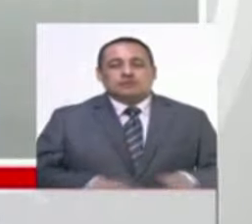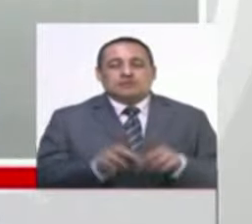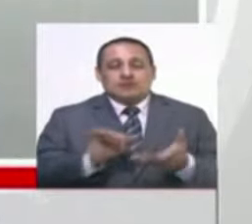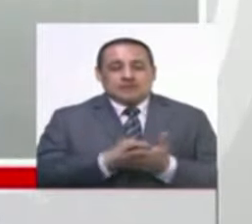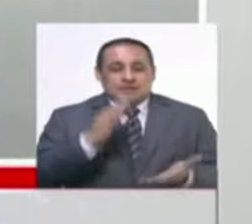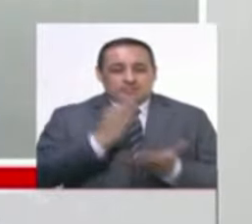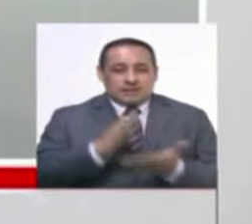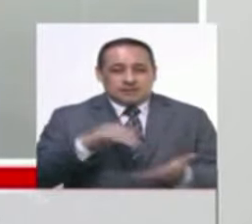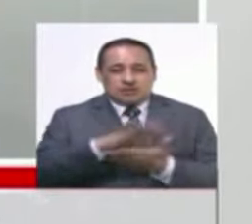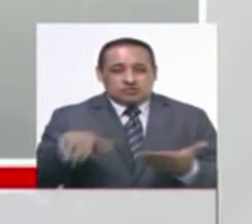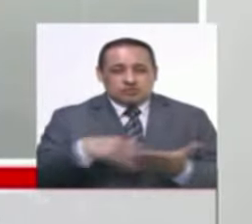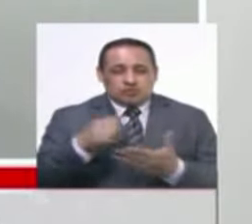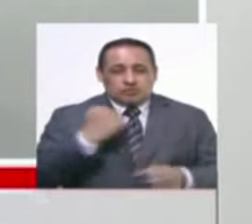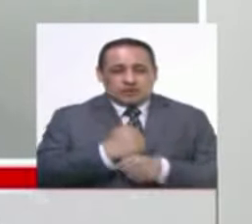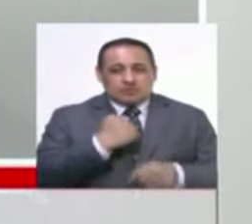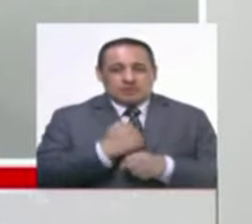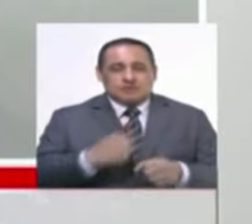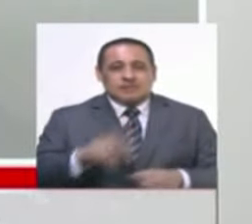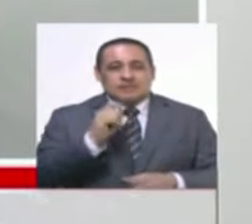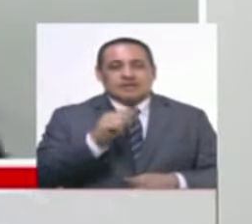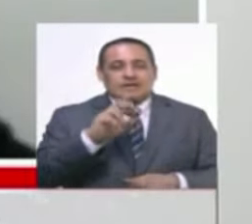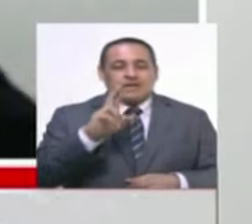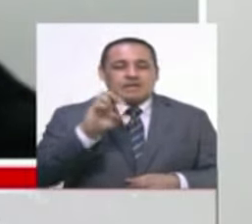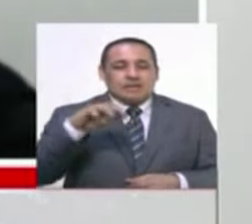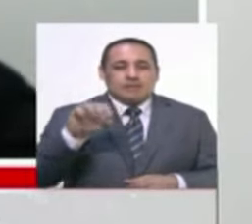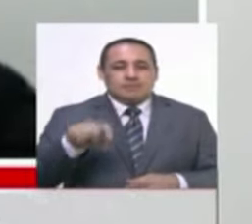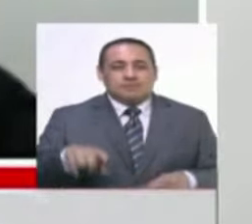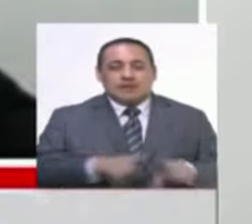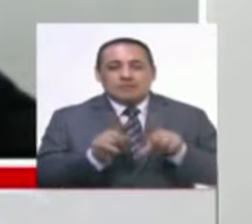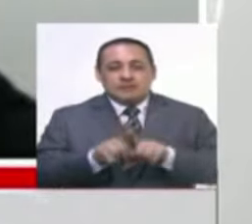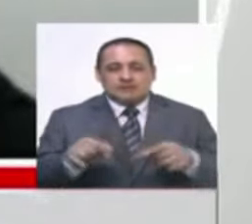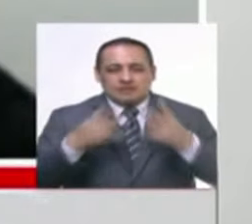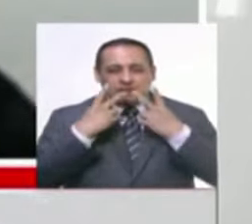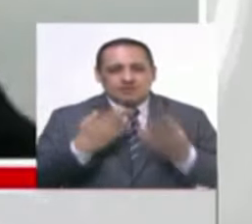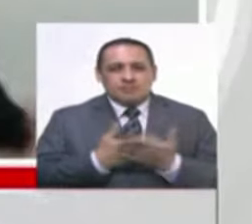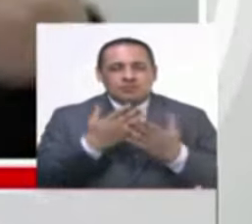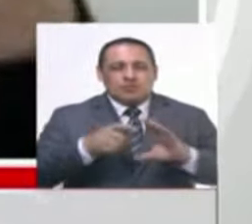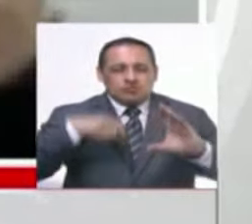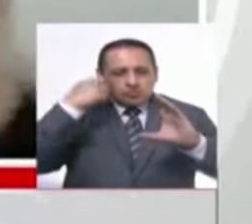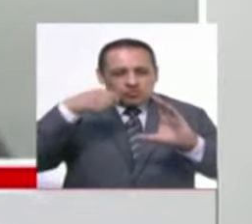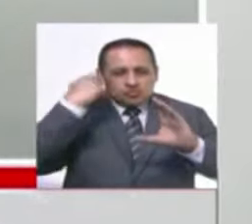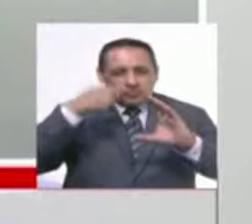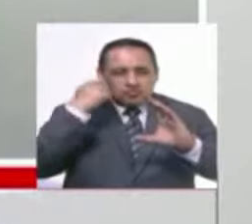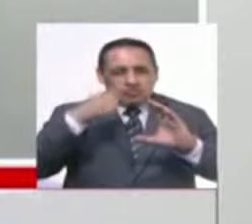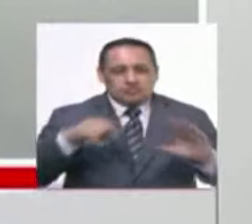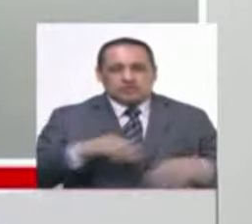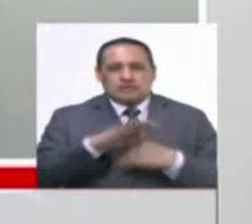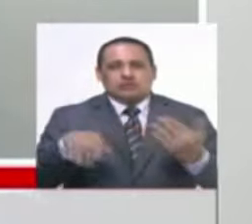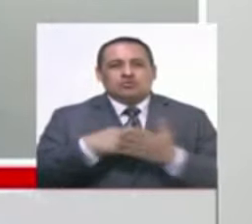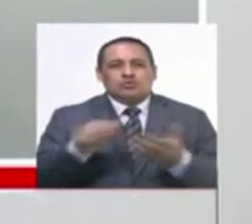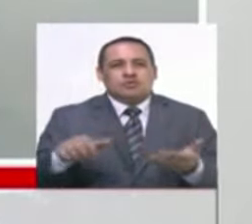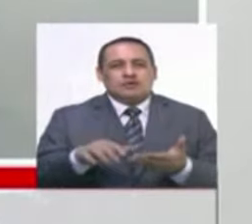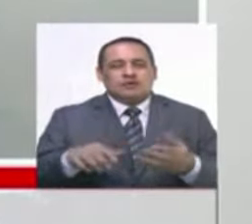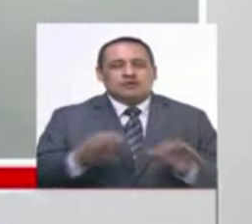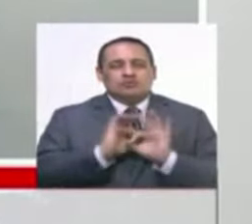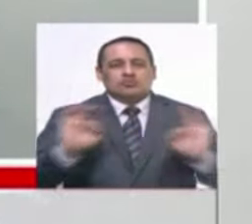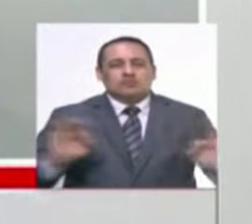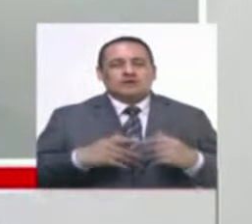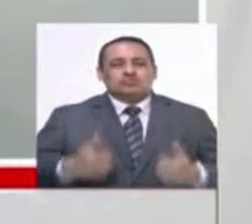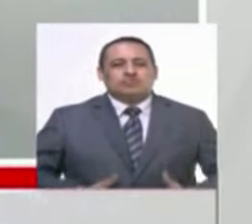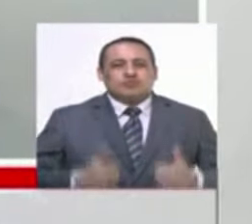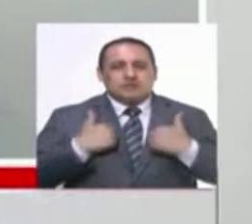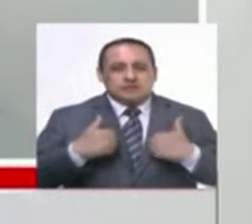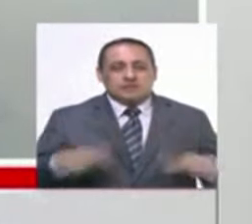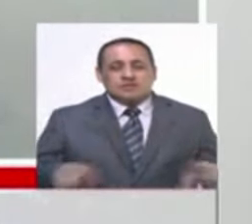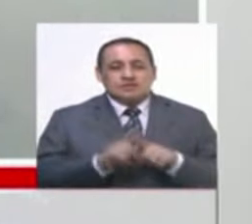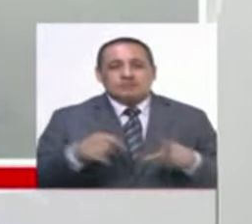parte de ese trabajo que ya venía haciendo Calelín López con Bruno Pacheco, le saca un reportaje de limpiando de su imagen.